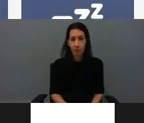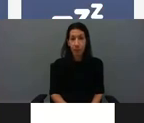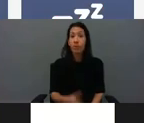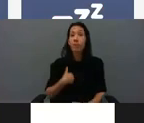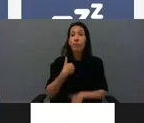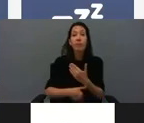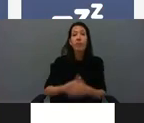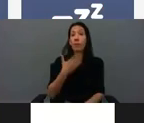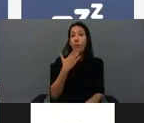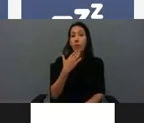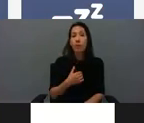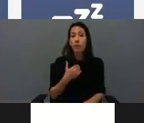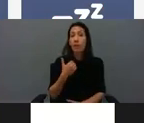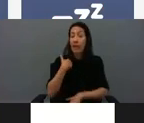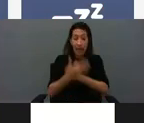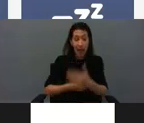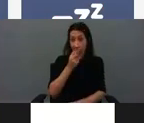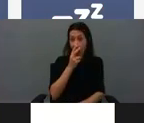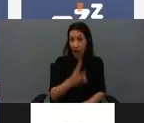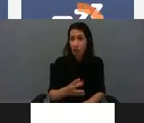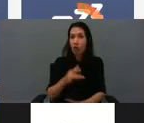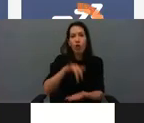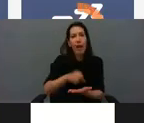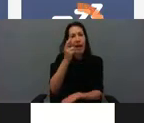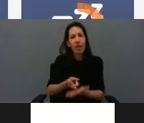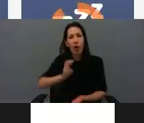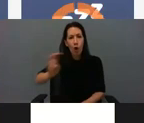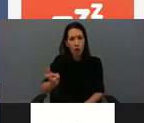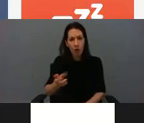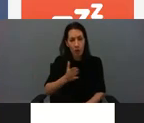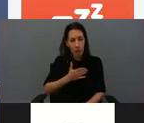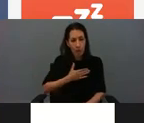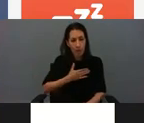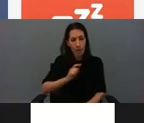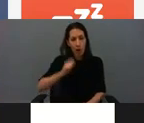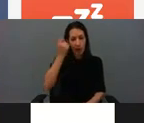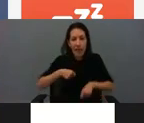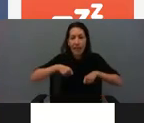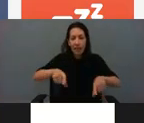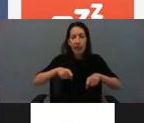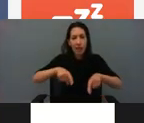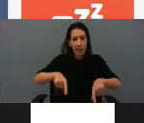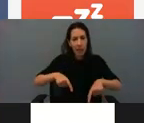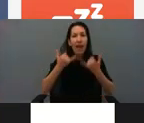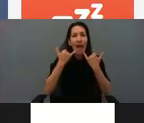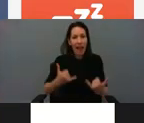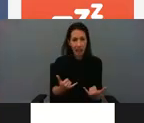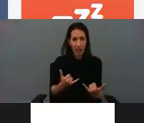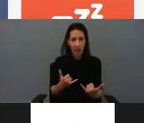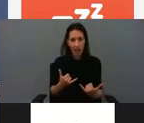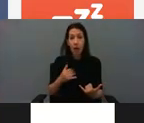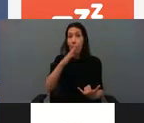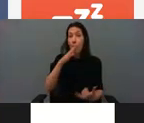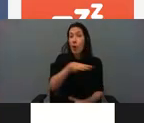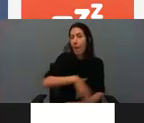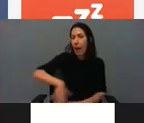Sobre los 16 pasados unos años tuve que afrontar otro reto, conseguir mi silla de ruedas eléctrica, el barrio